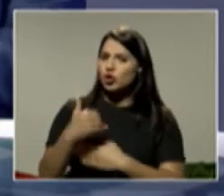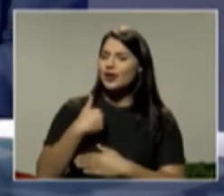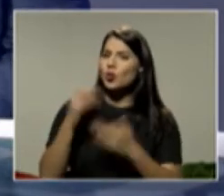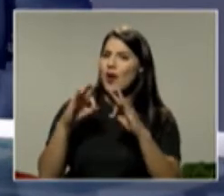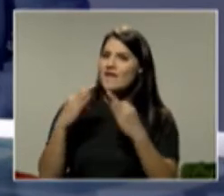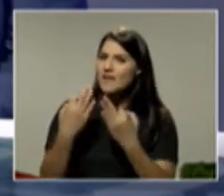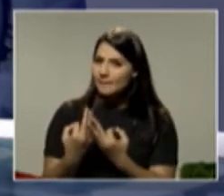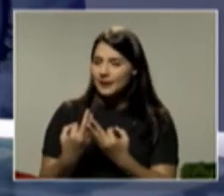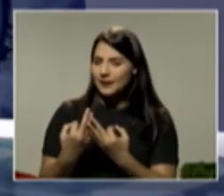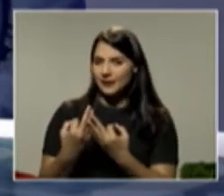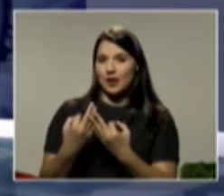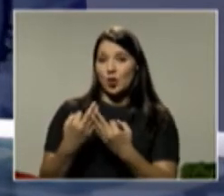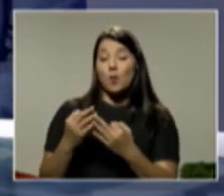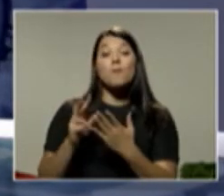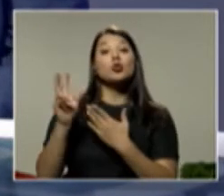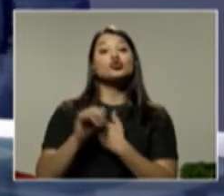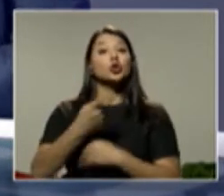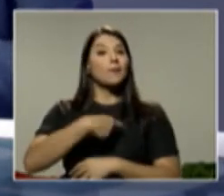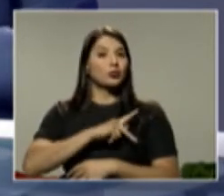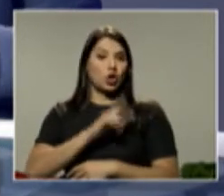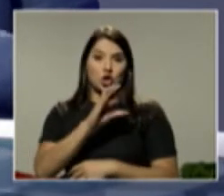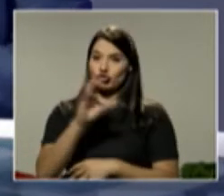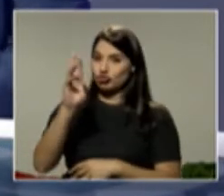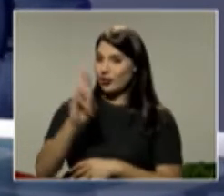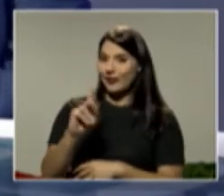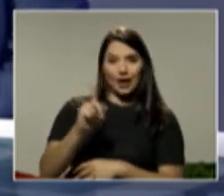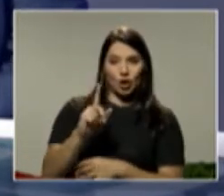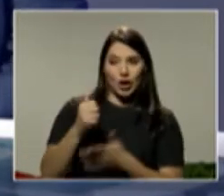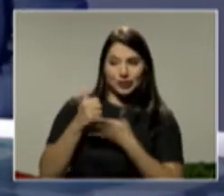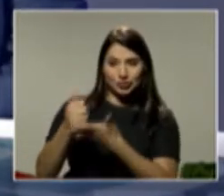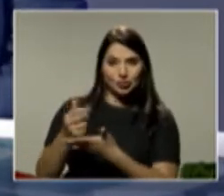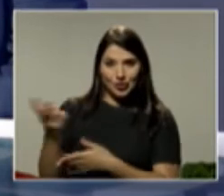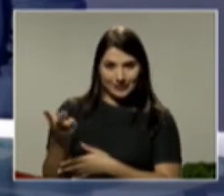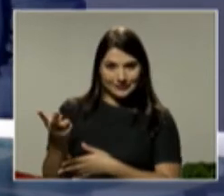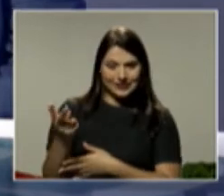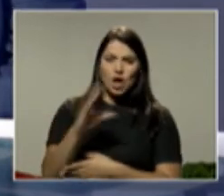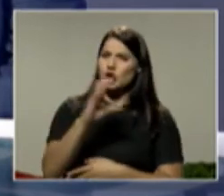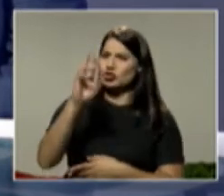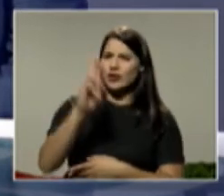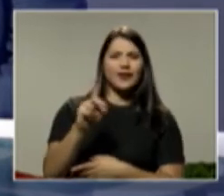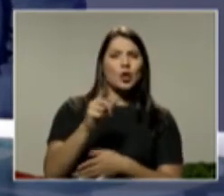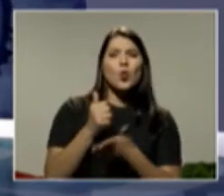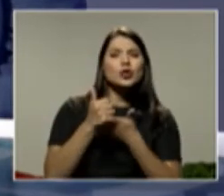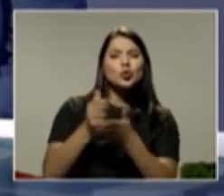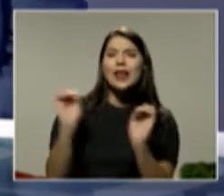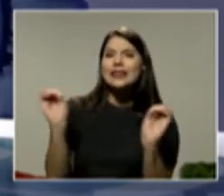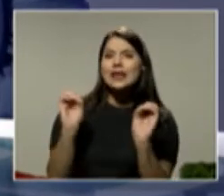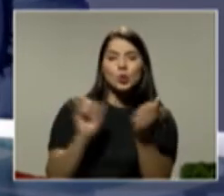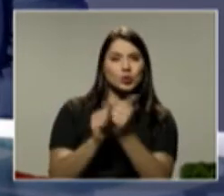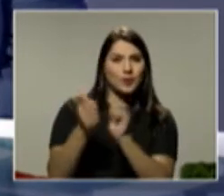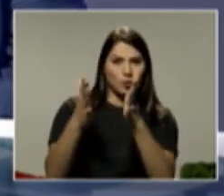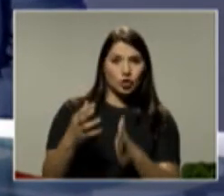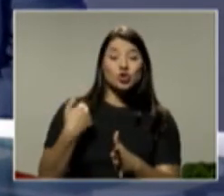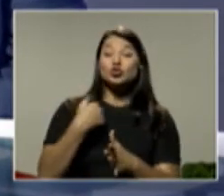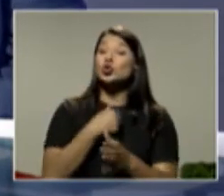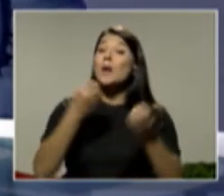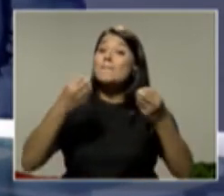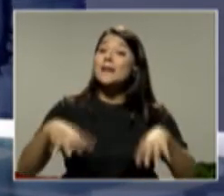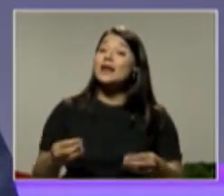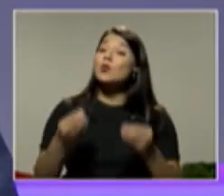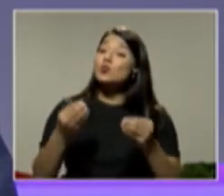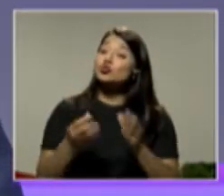proyecto personal. El país no ha invertido en ningún atleta con potencial, hemos perdido muchos talentos a través de los